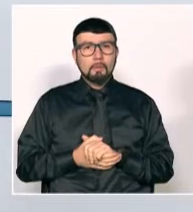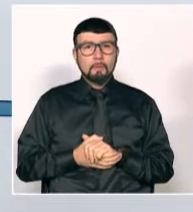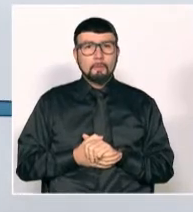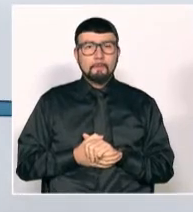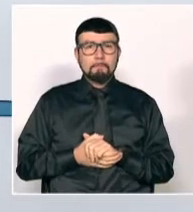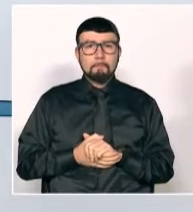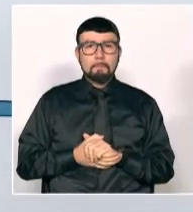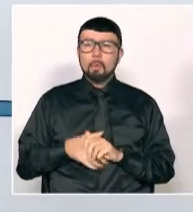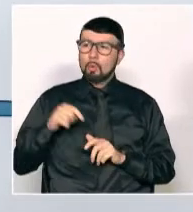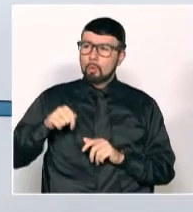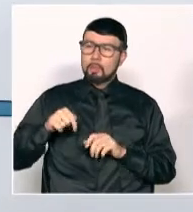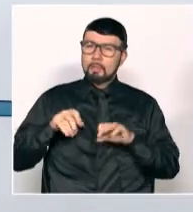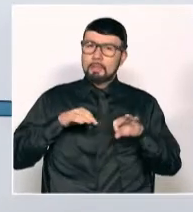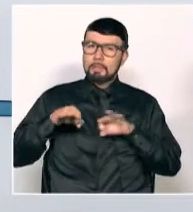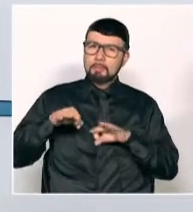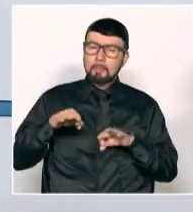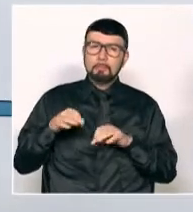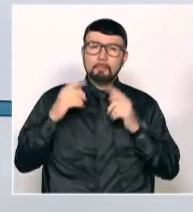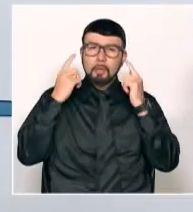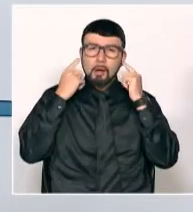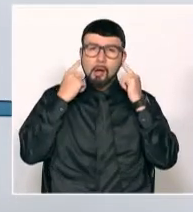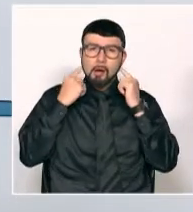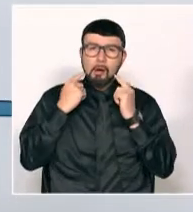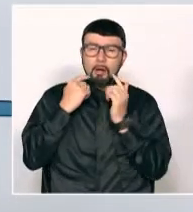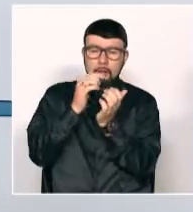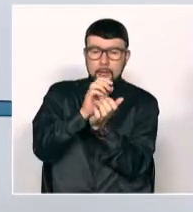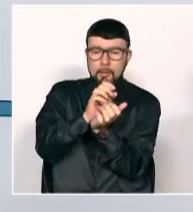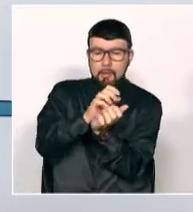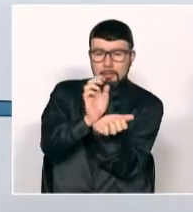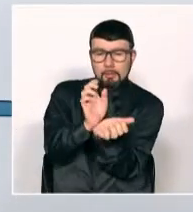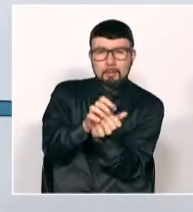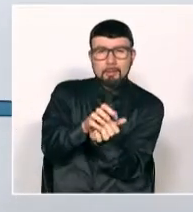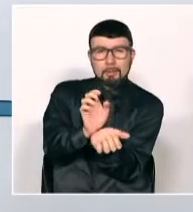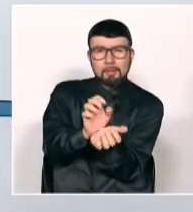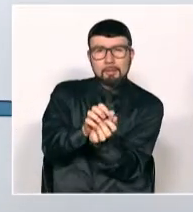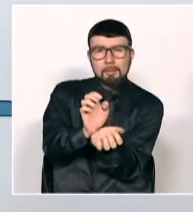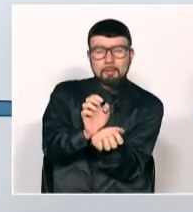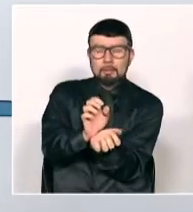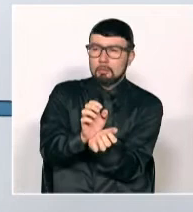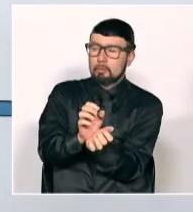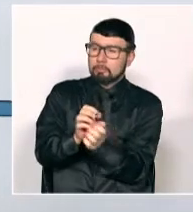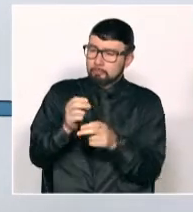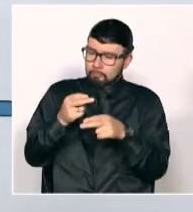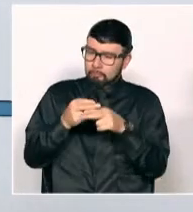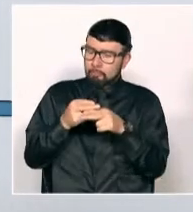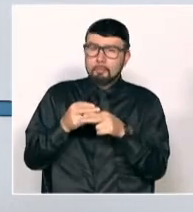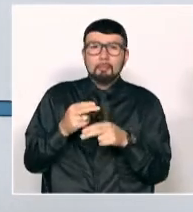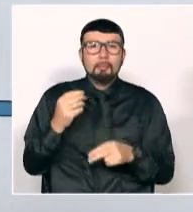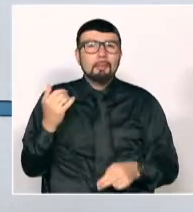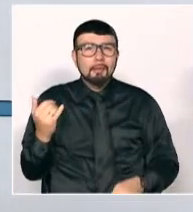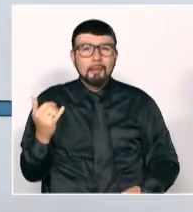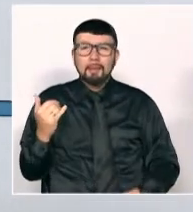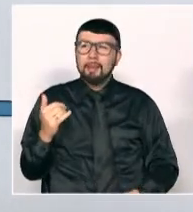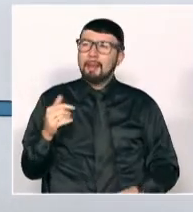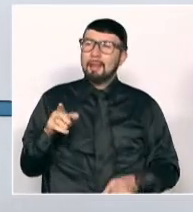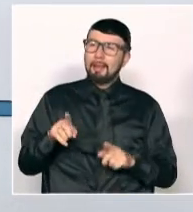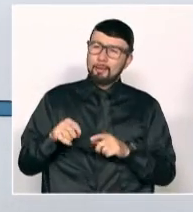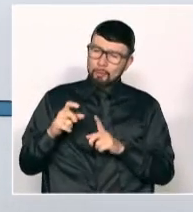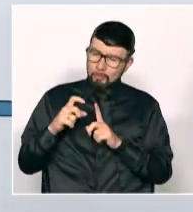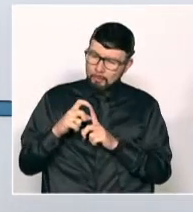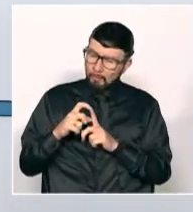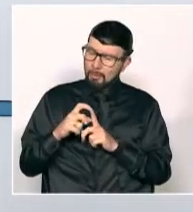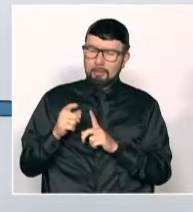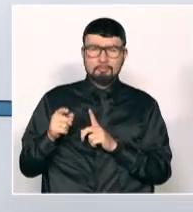de la articulación temporomandibular. De pronto esto para muchas de las personas que nos están viendo es algo